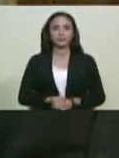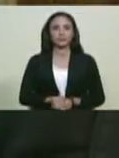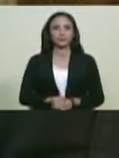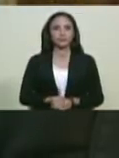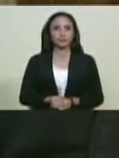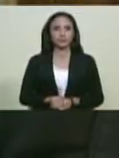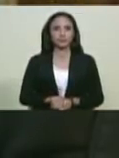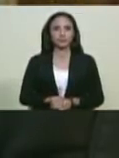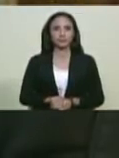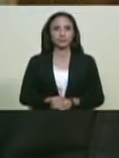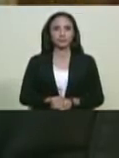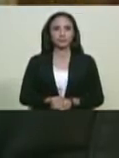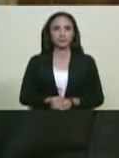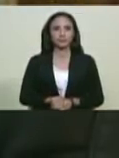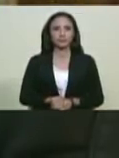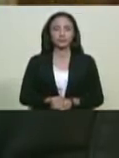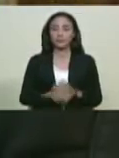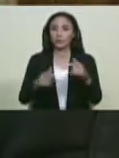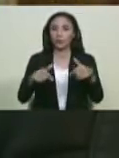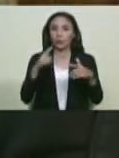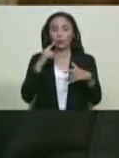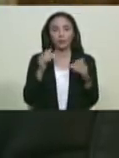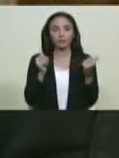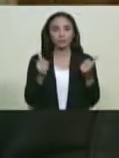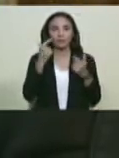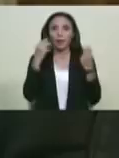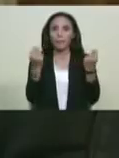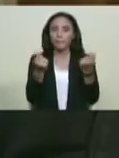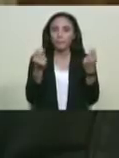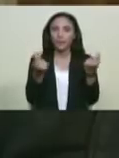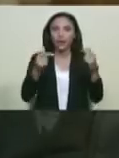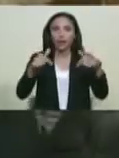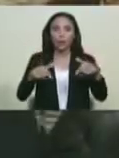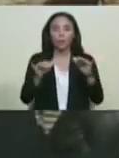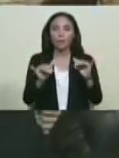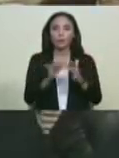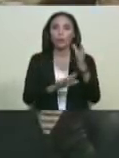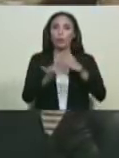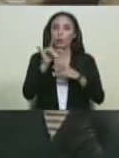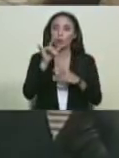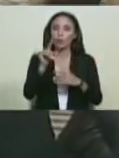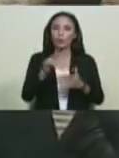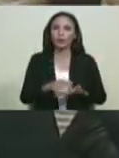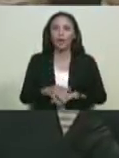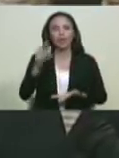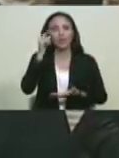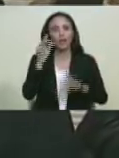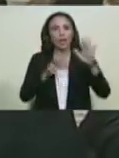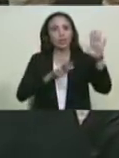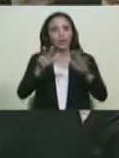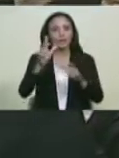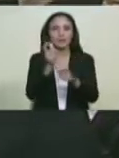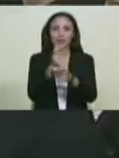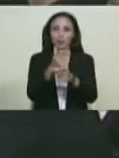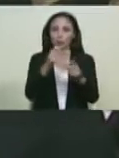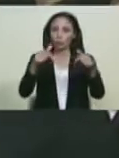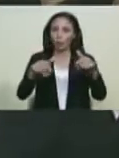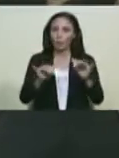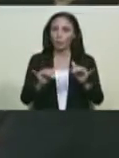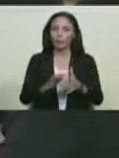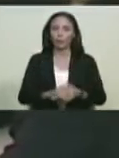bueno estamos pendientes hoy lunes 13 de agosto